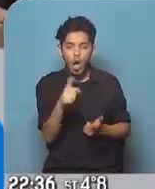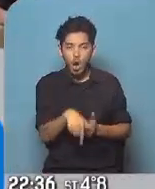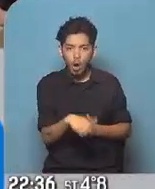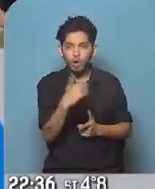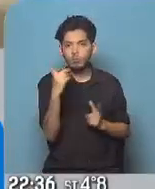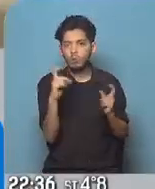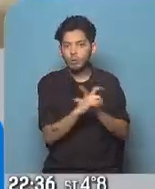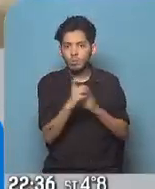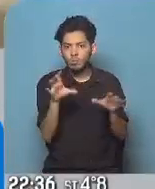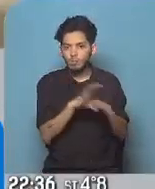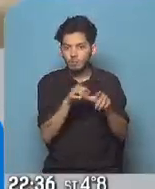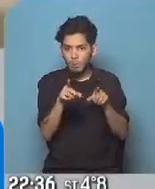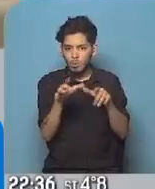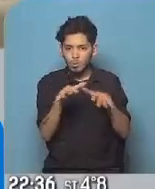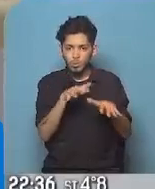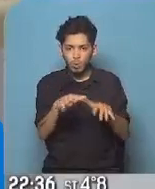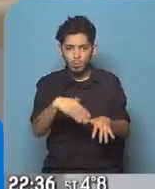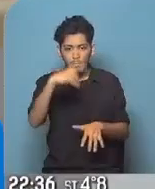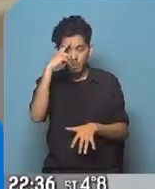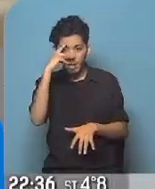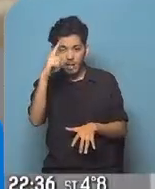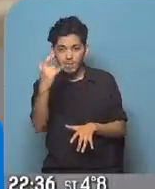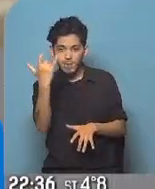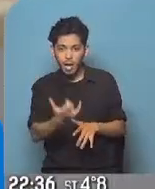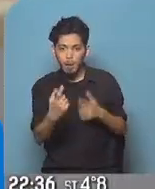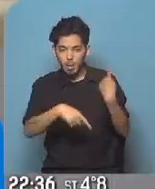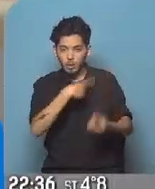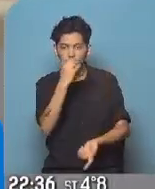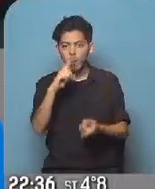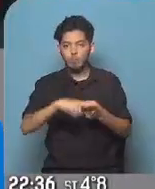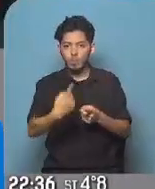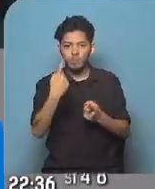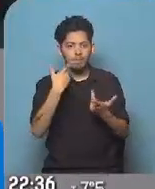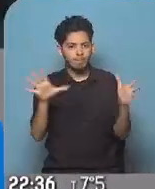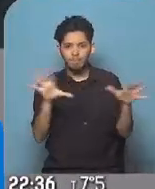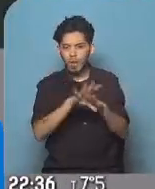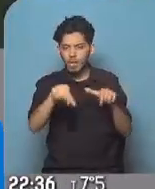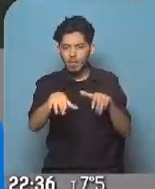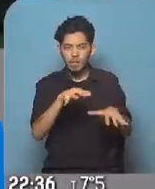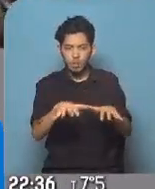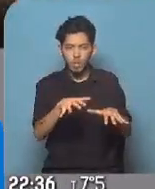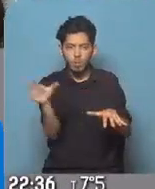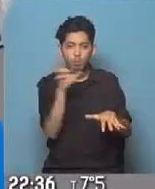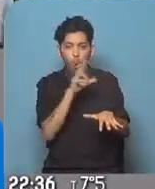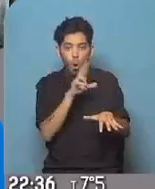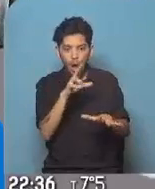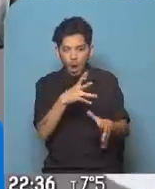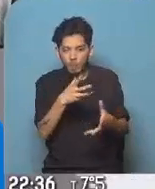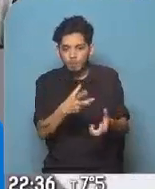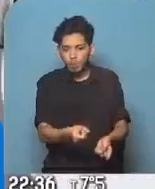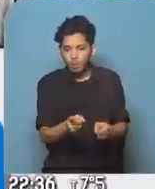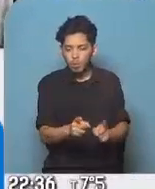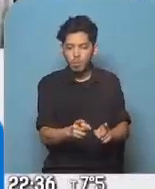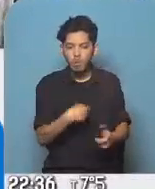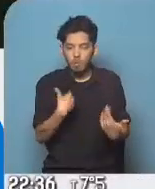esos condicionamientos que tiene Merkel para continuar con esa política, también se refleja en esto. Merkel condicionó el apoyo que le pueda